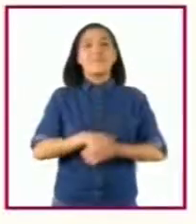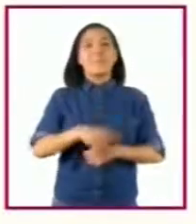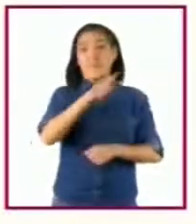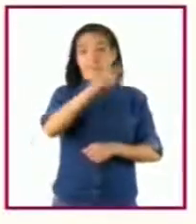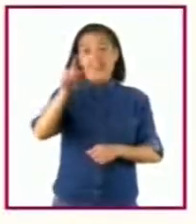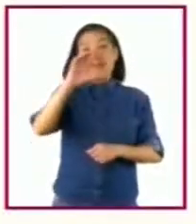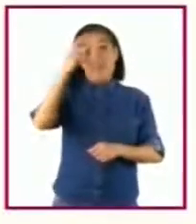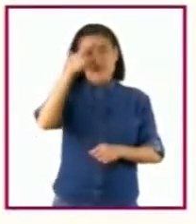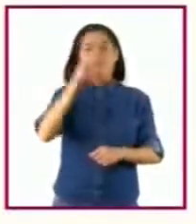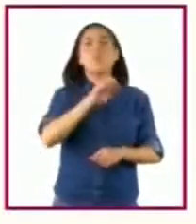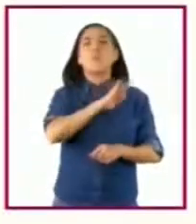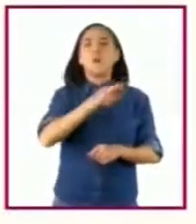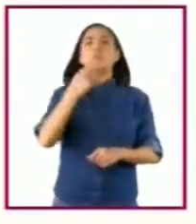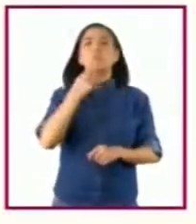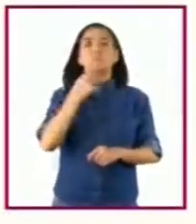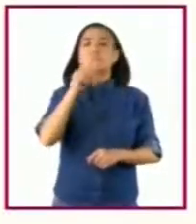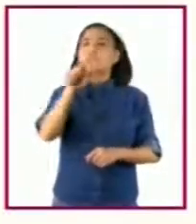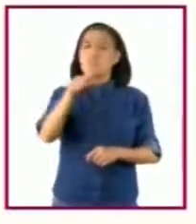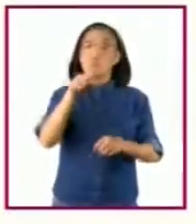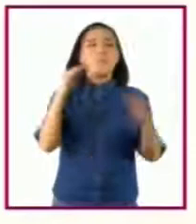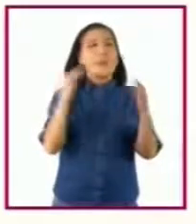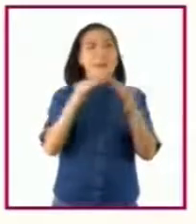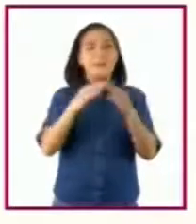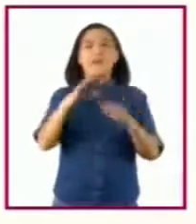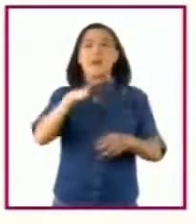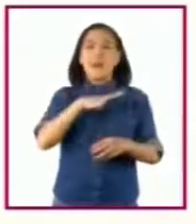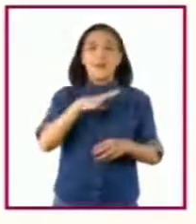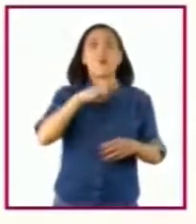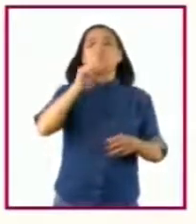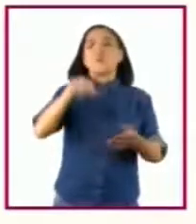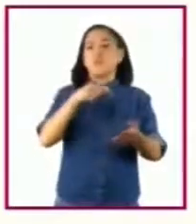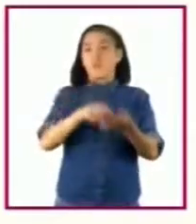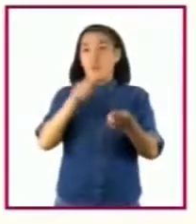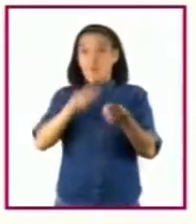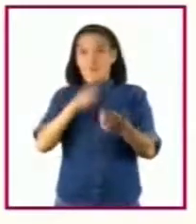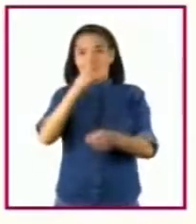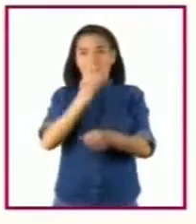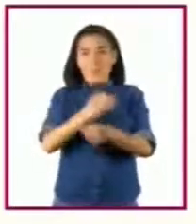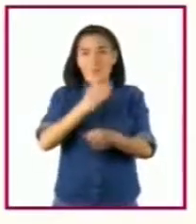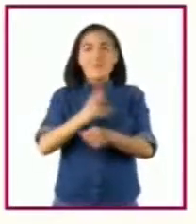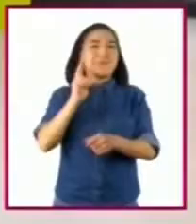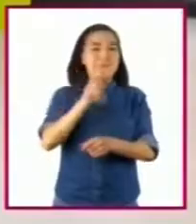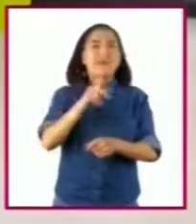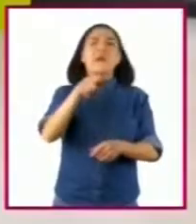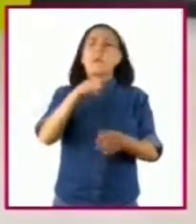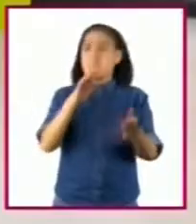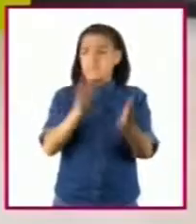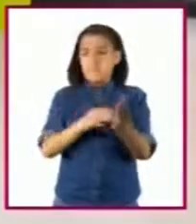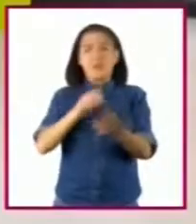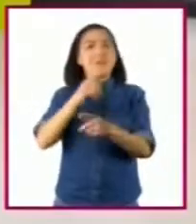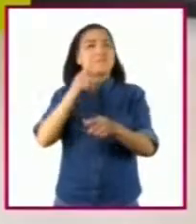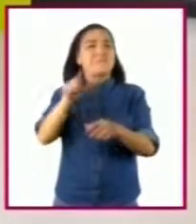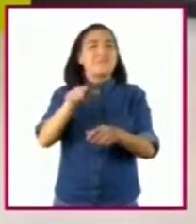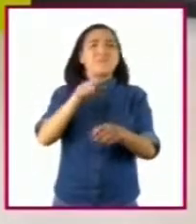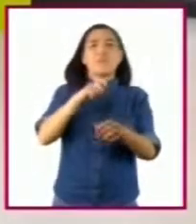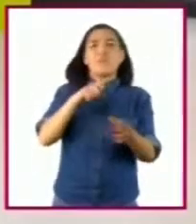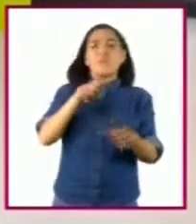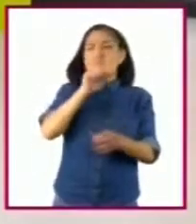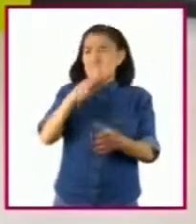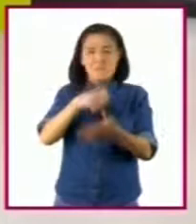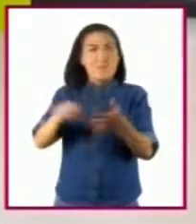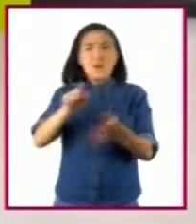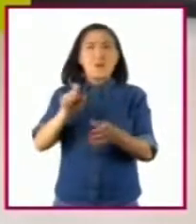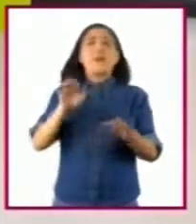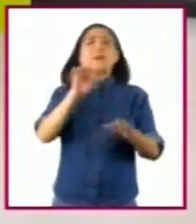Recuerden que pueden utilizar lo que tienen en casa o donde se encuentren en este momento. A mí se me ocurre que pueden ocupar algunos